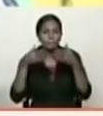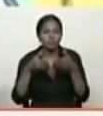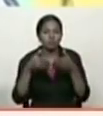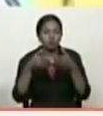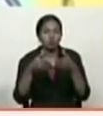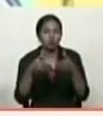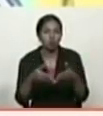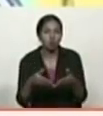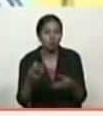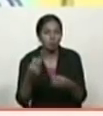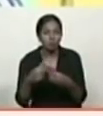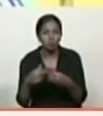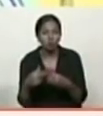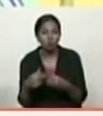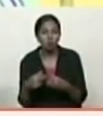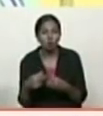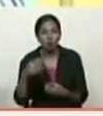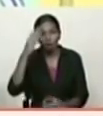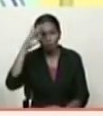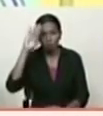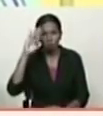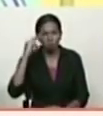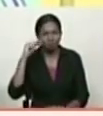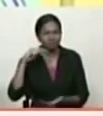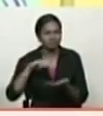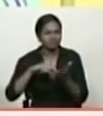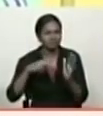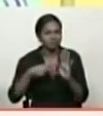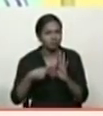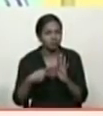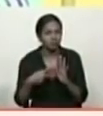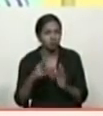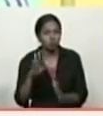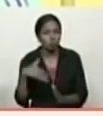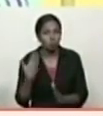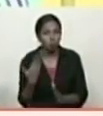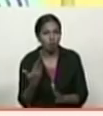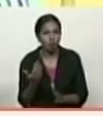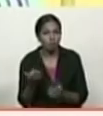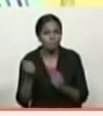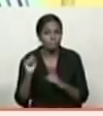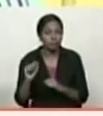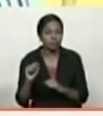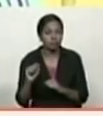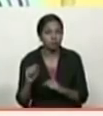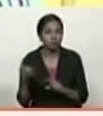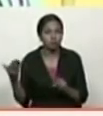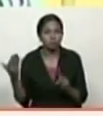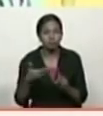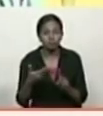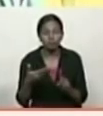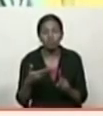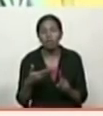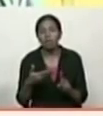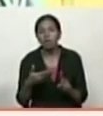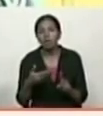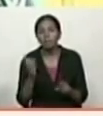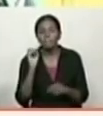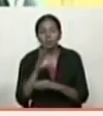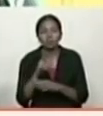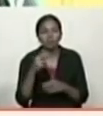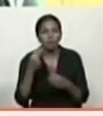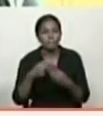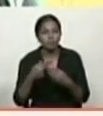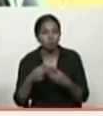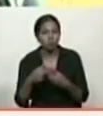Cuba. ¿Cuán significativos son y pueden impedir realmente el envío de petróleo a Cuba? Y por otra parte, usted acaba de